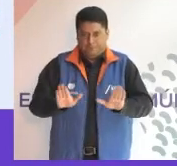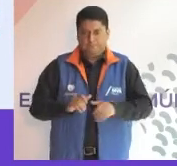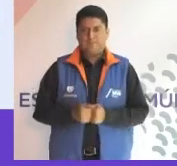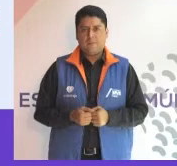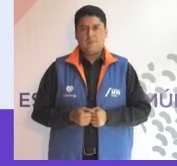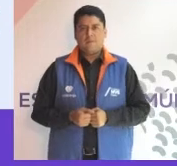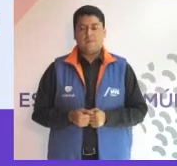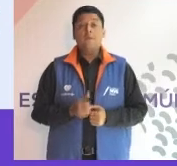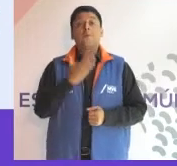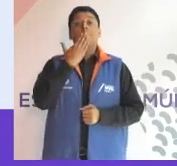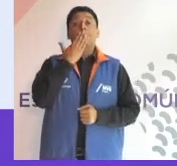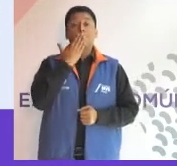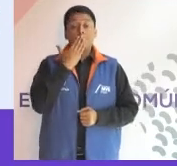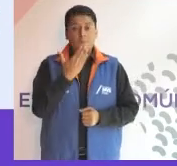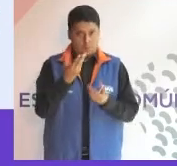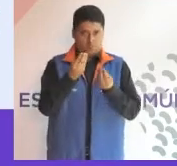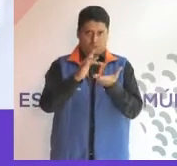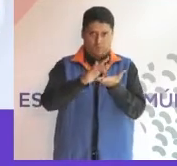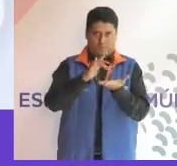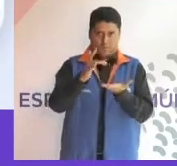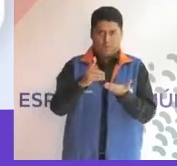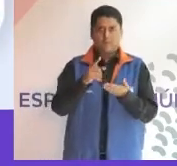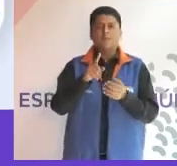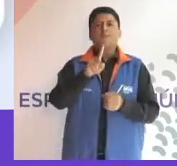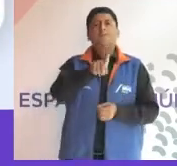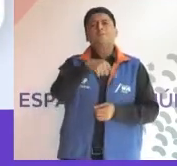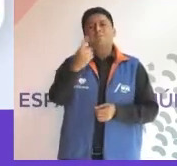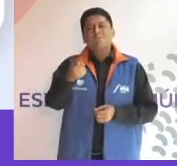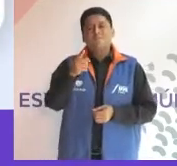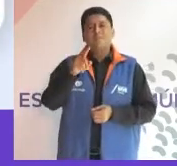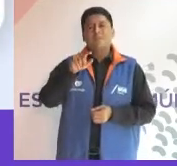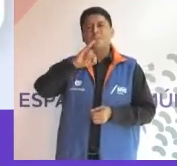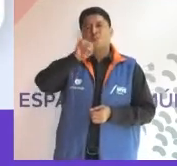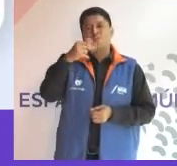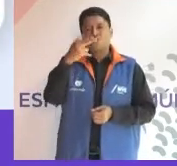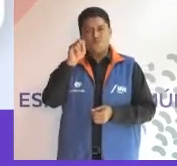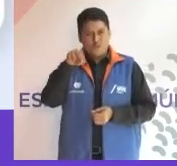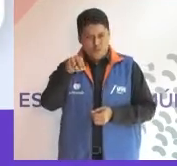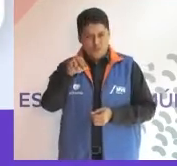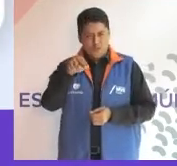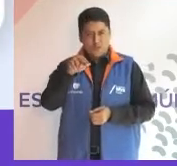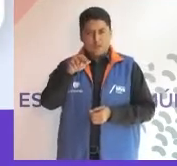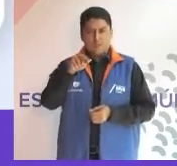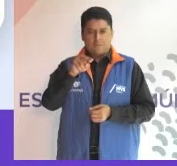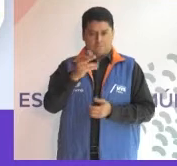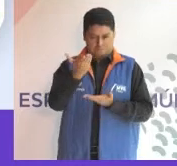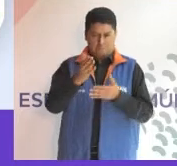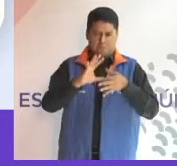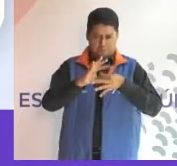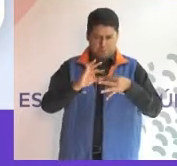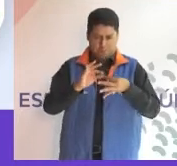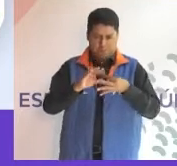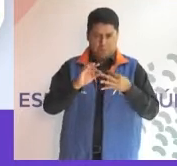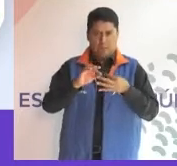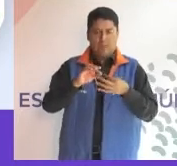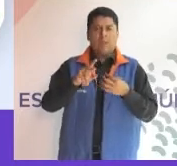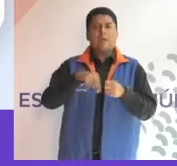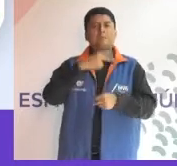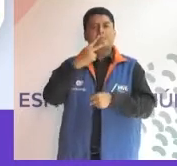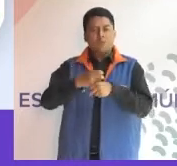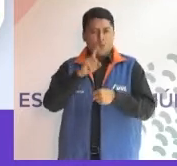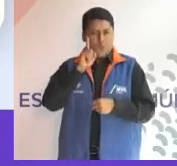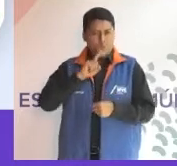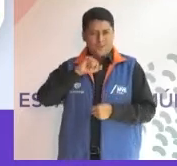después regresamos a las reacciones de Jackie y podemos